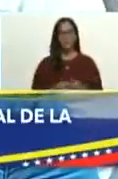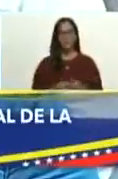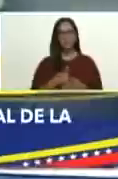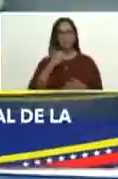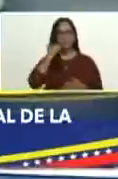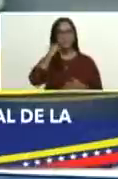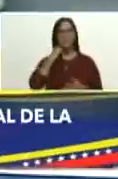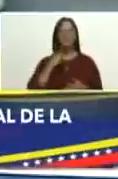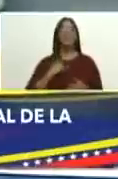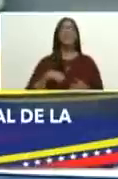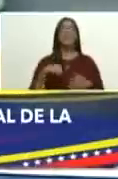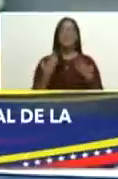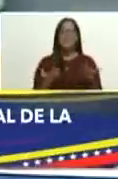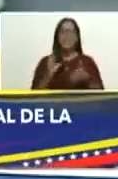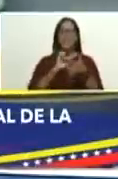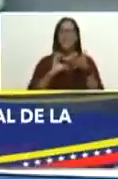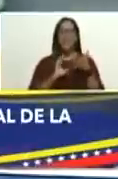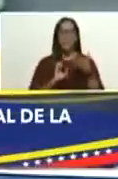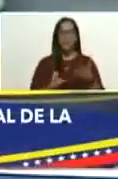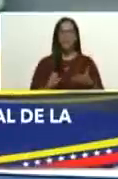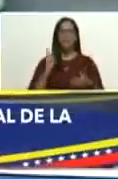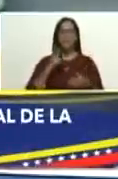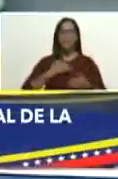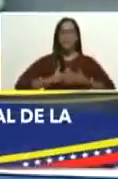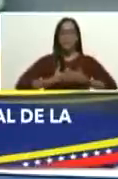¿Qué materia prima tienen que garantizar?